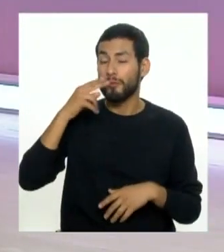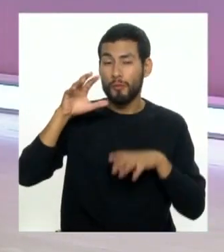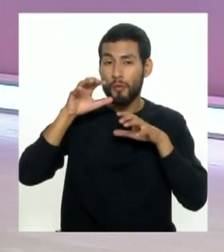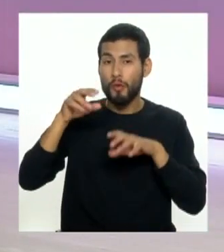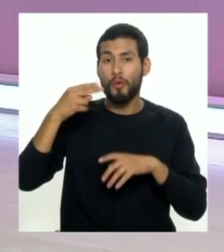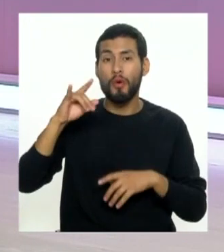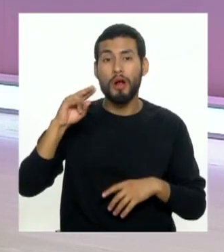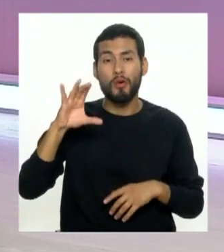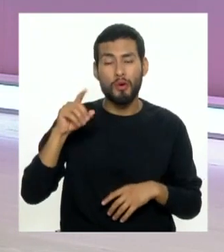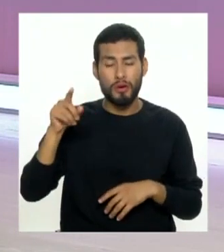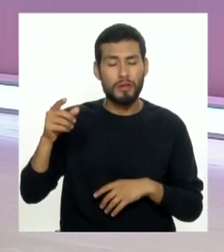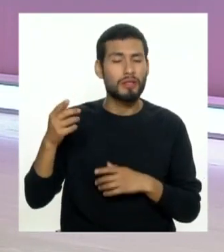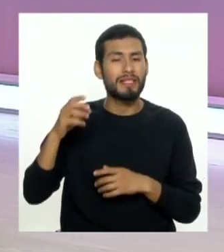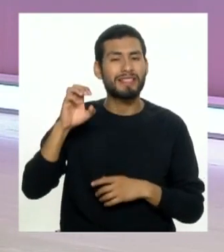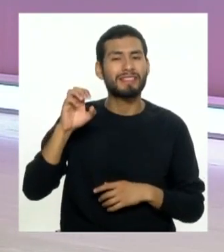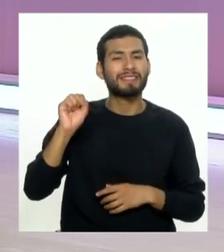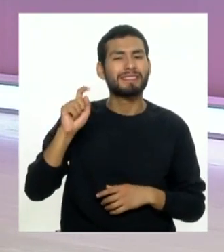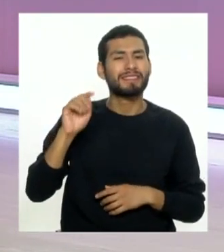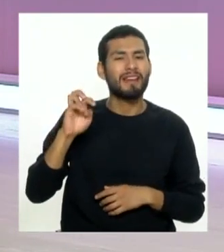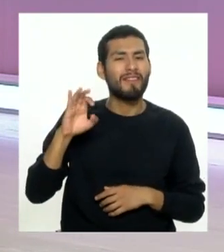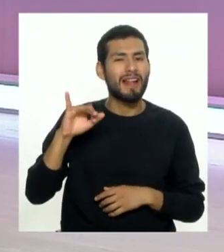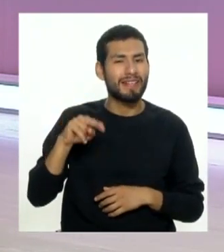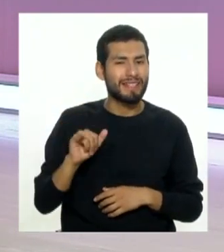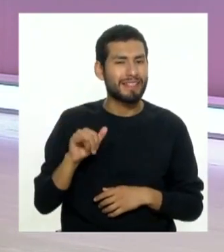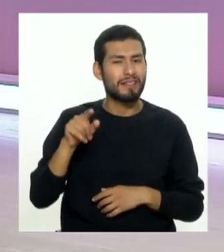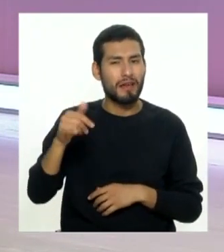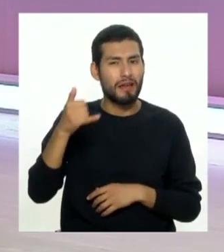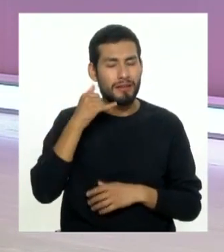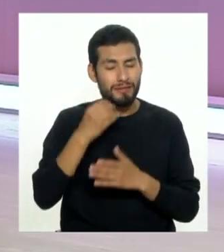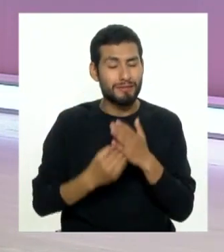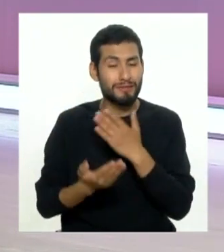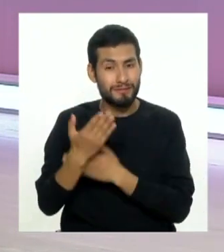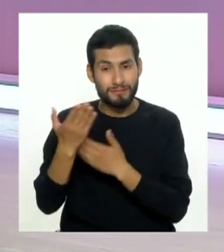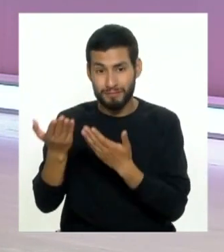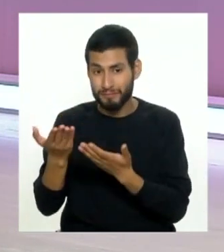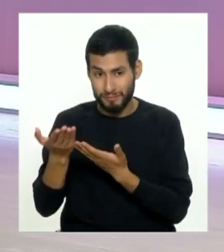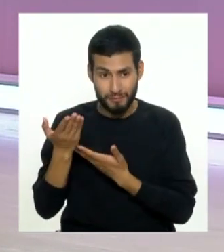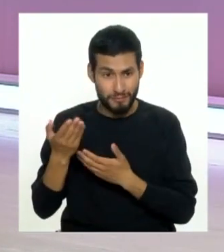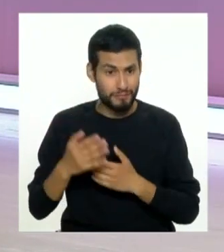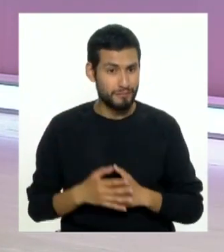llamando Stephanie. Buenos días, Stephanie. Adelante, por favor.